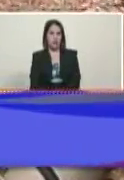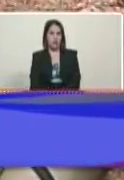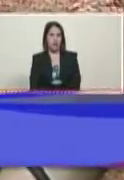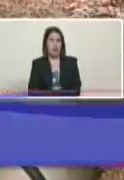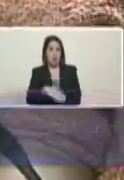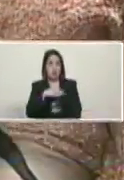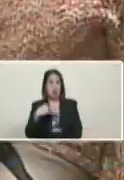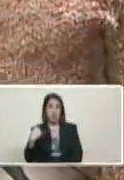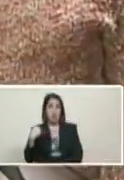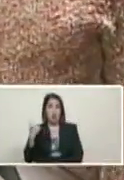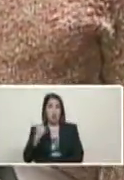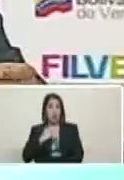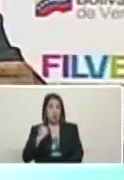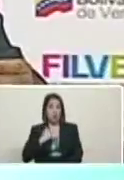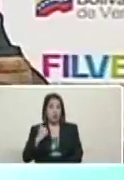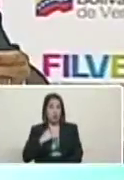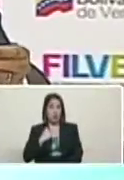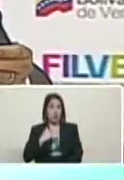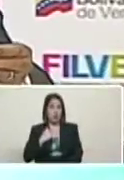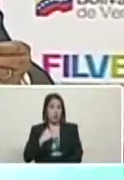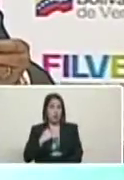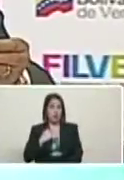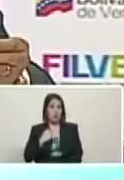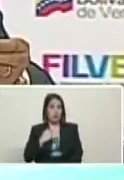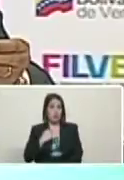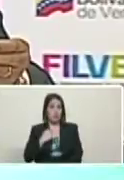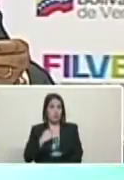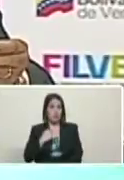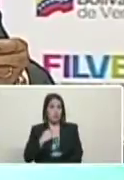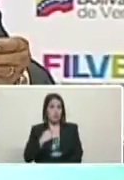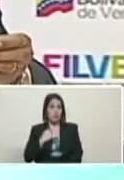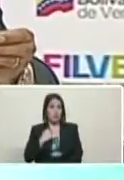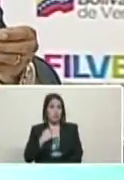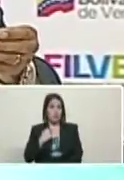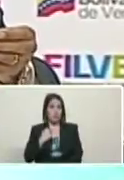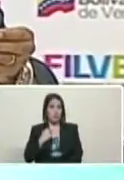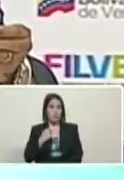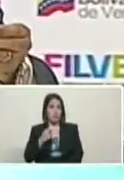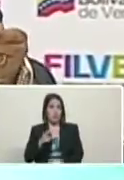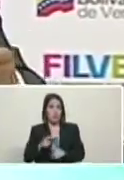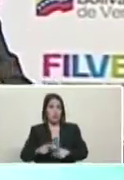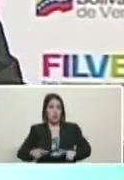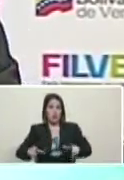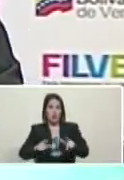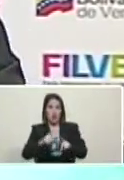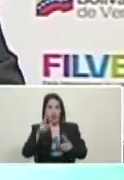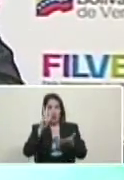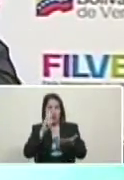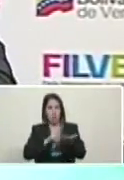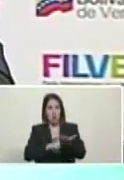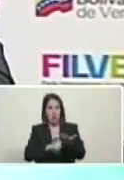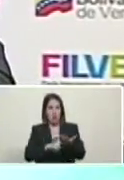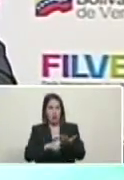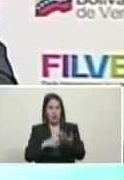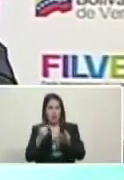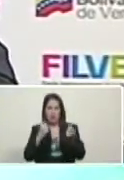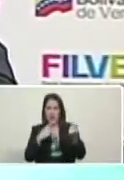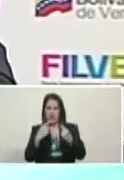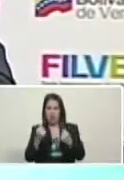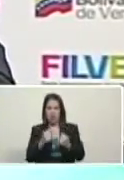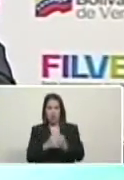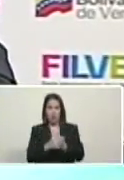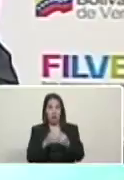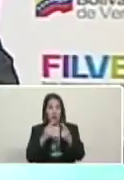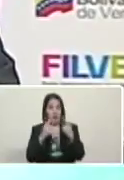quiero aprovechar esta instalación para aprobar un conjunto de recursos